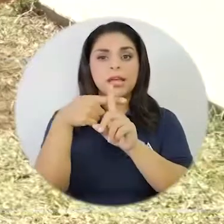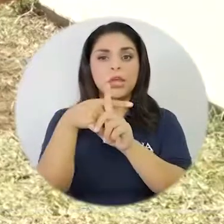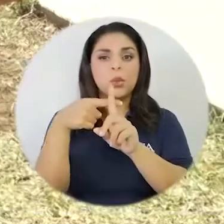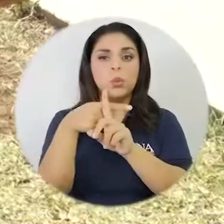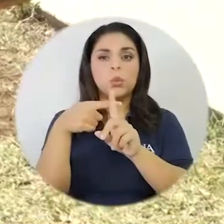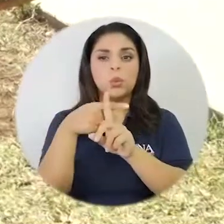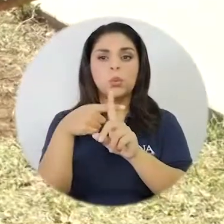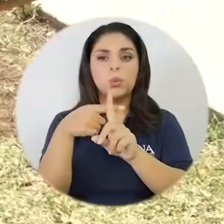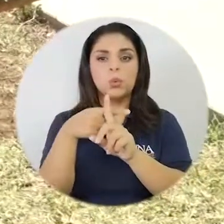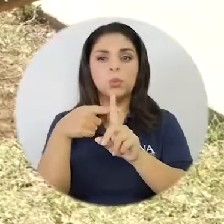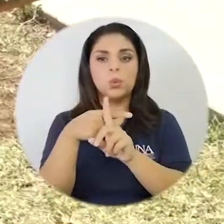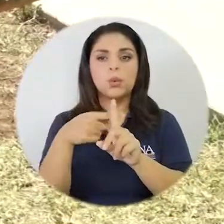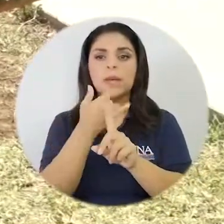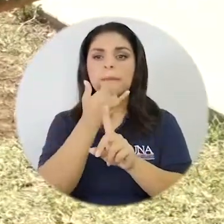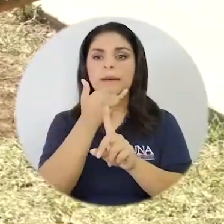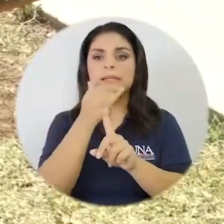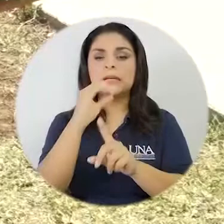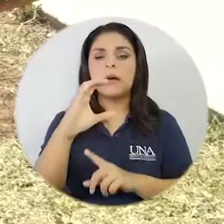de ingresos